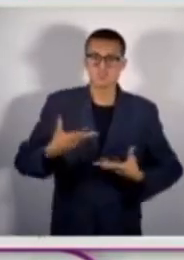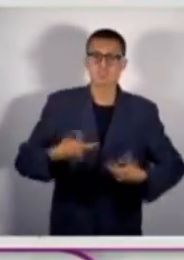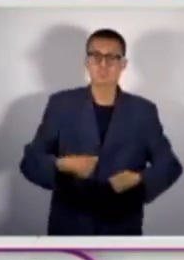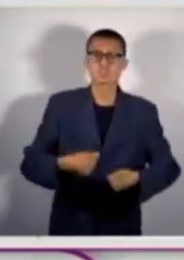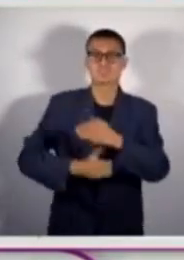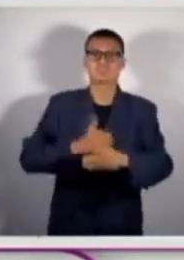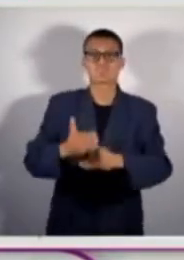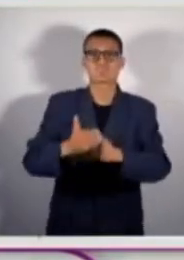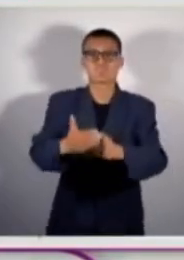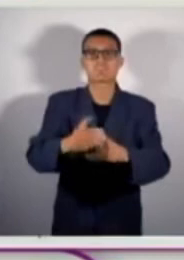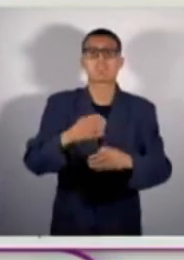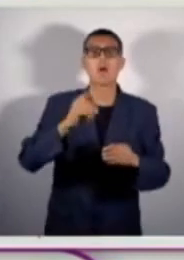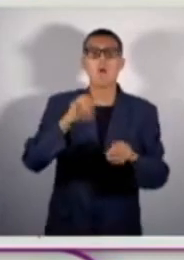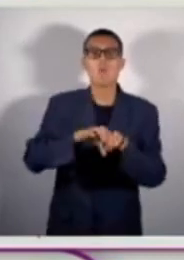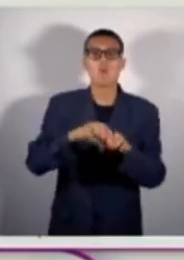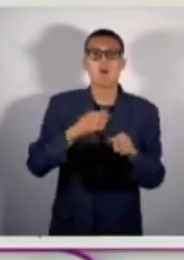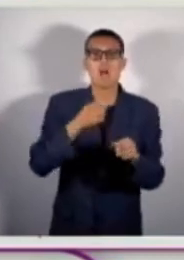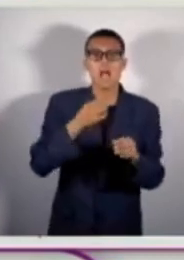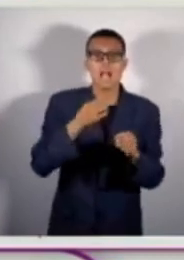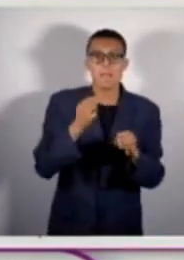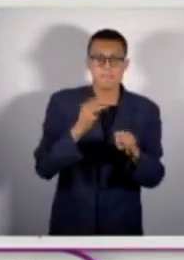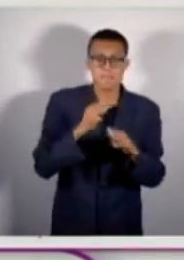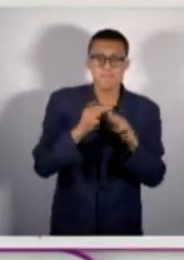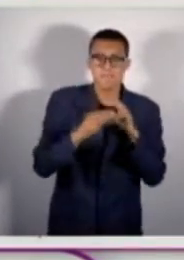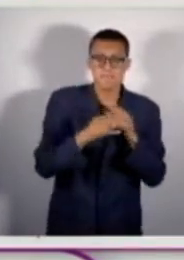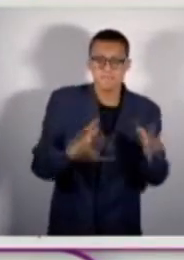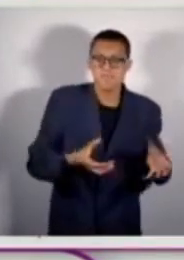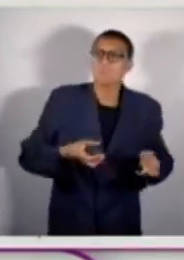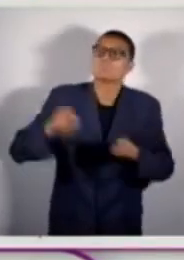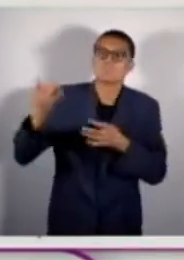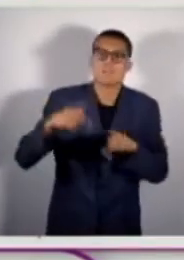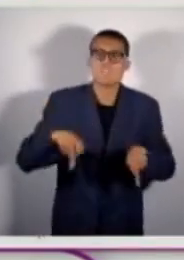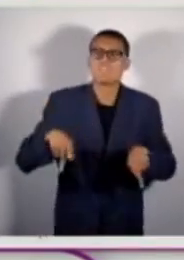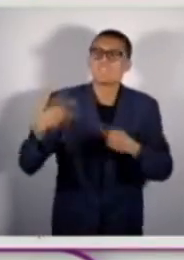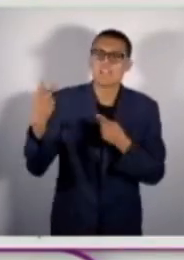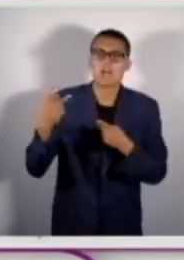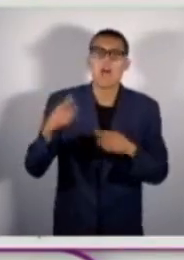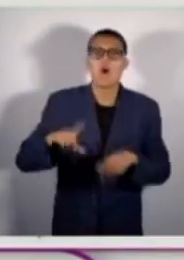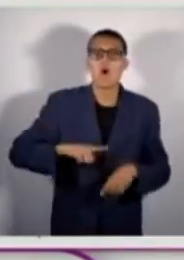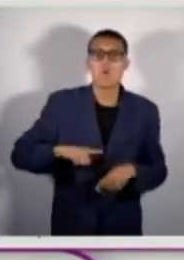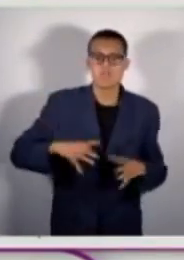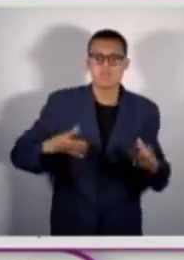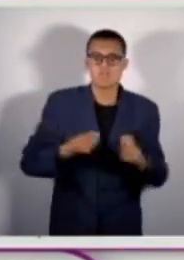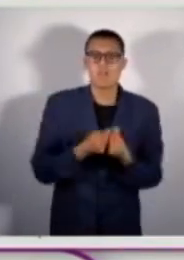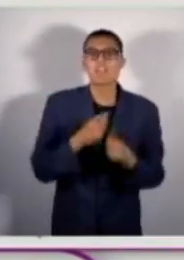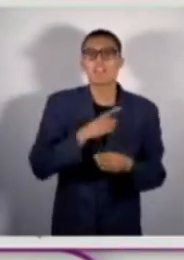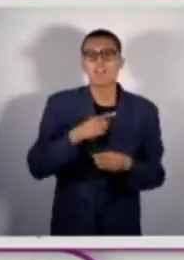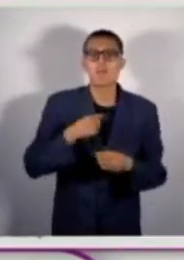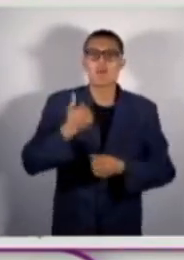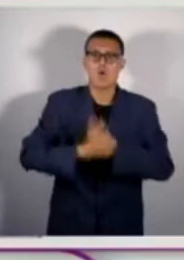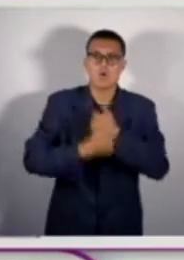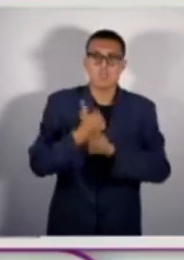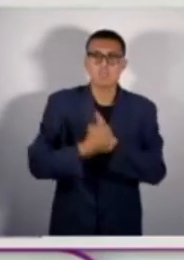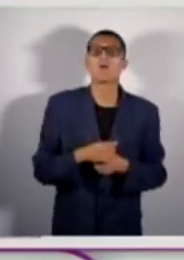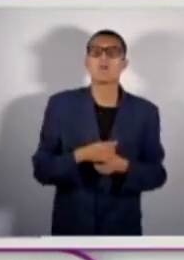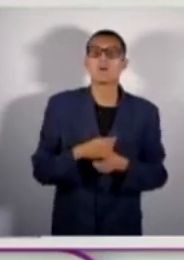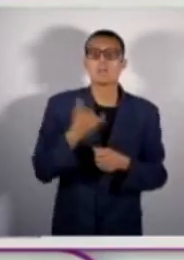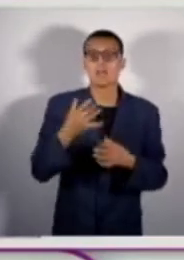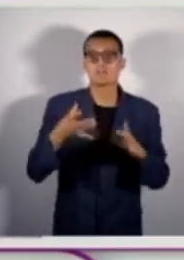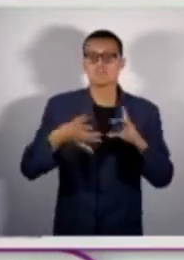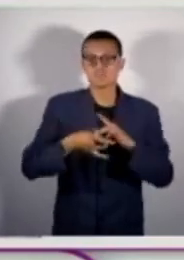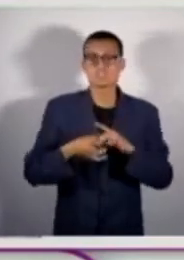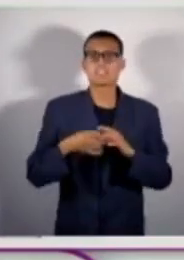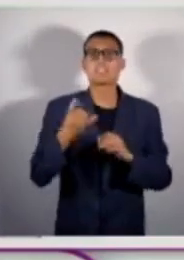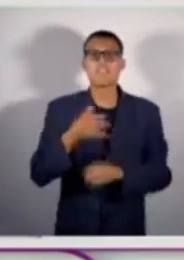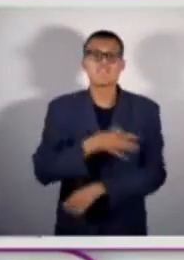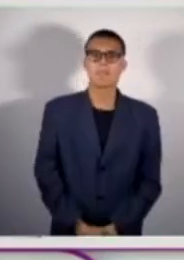estrategia de impulso a la exportación. Trabajadores, empresarios y gobierno debemos ser competitivos, productivos, solidarios, íntegros